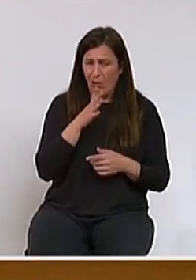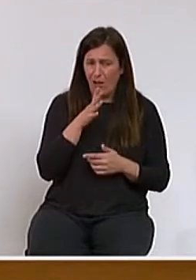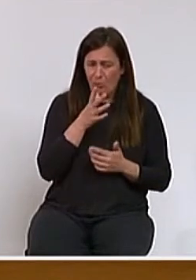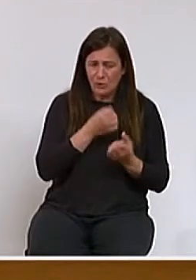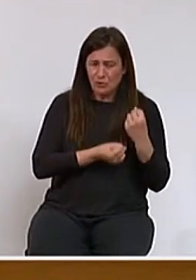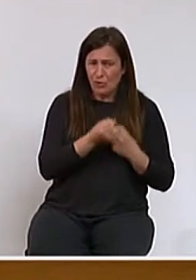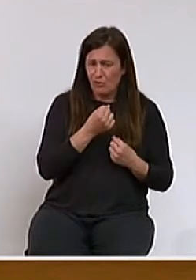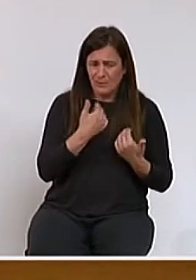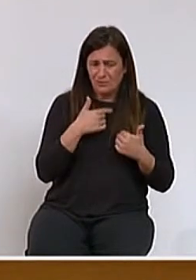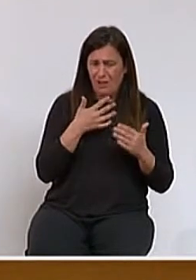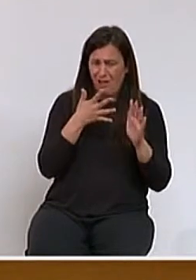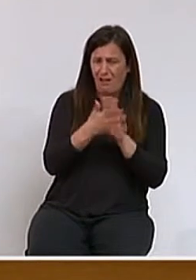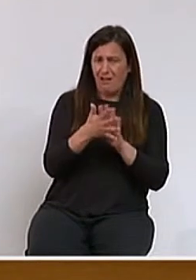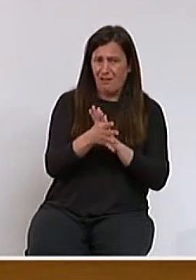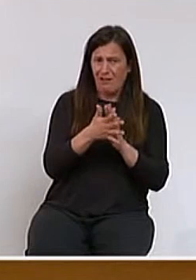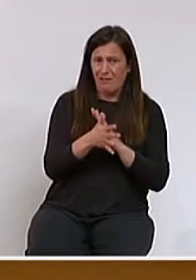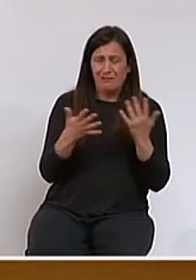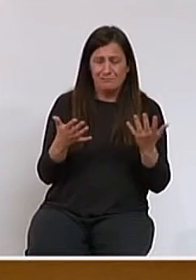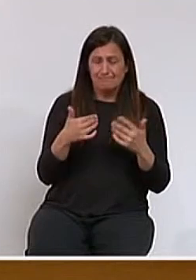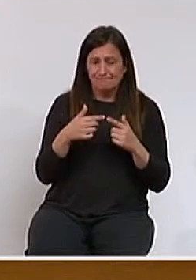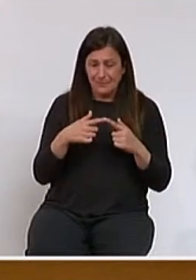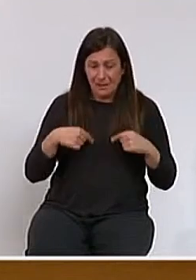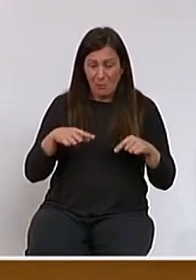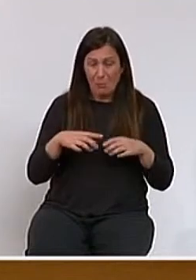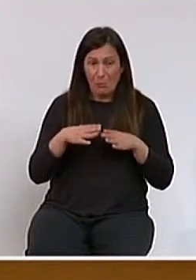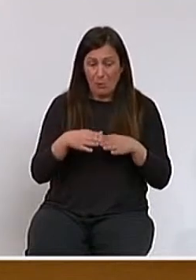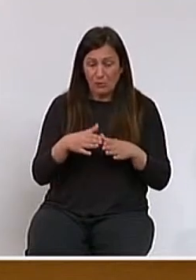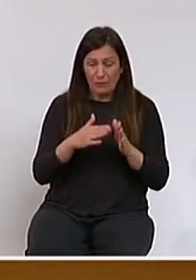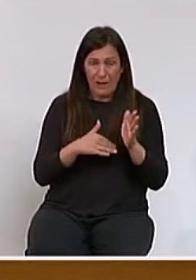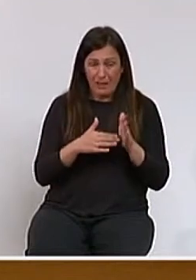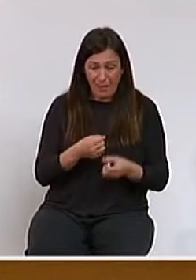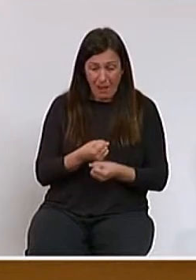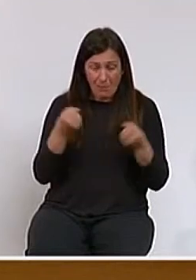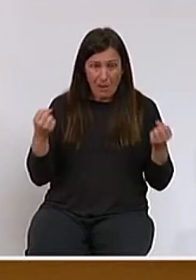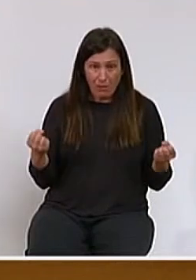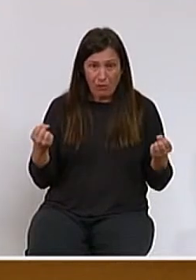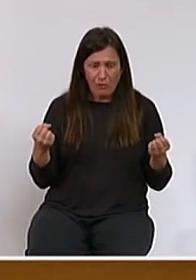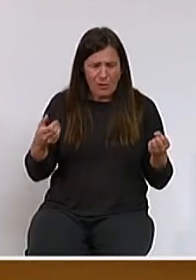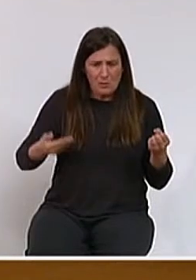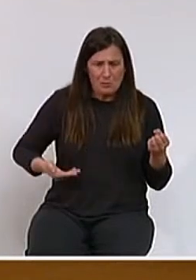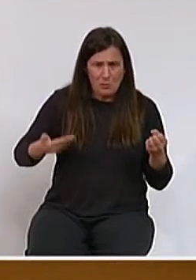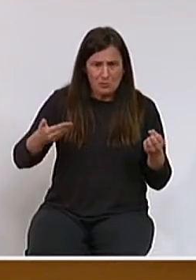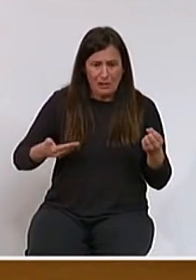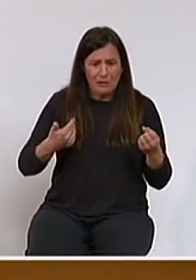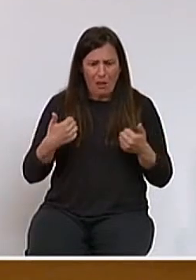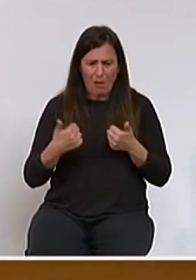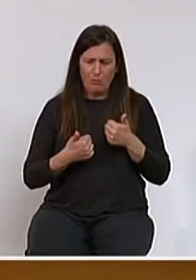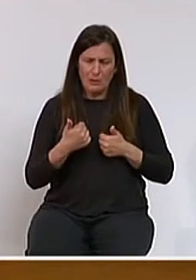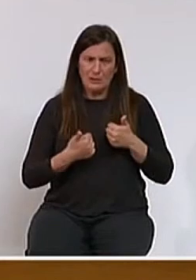han desarrollado y que sitúan la ampliación del puerto de Valencia como un factor determinante para su